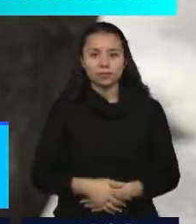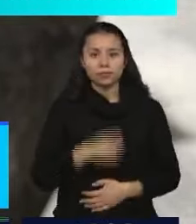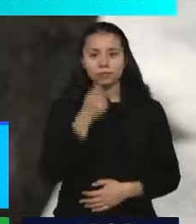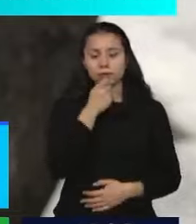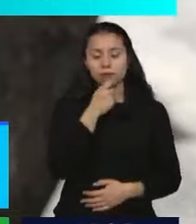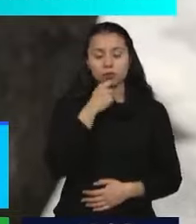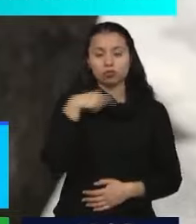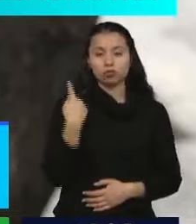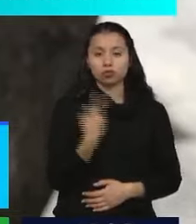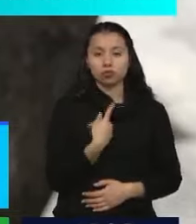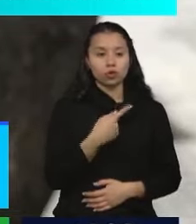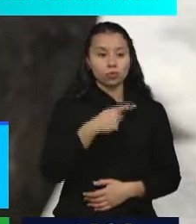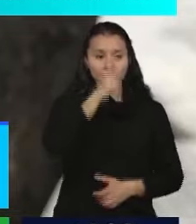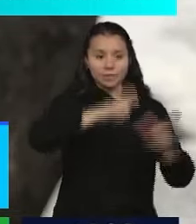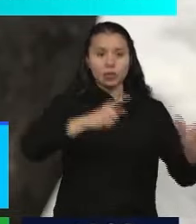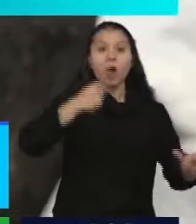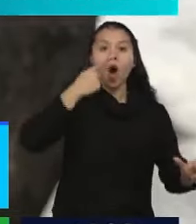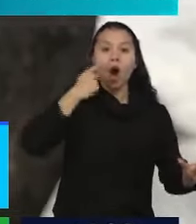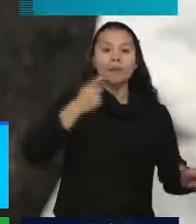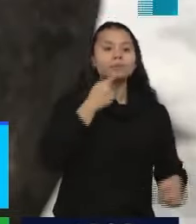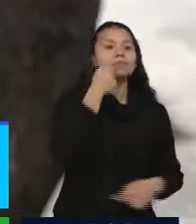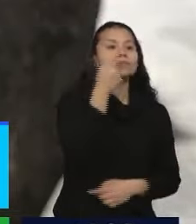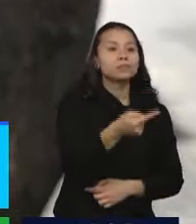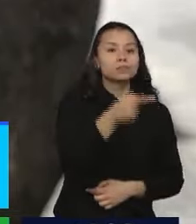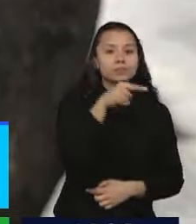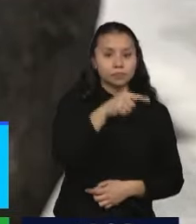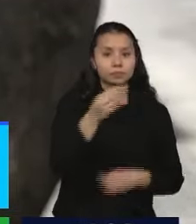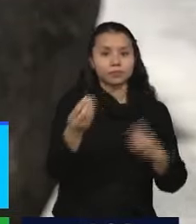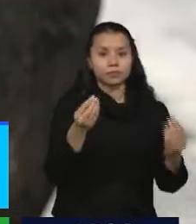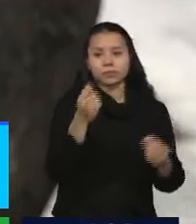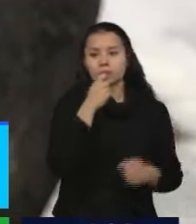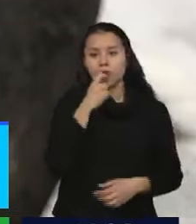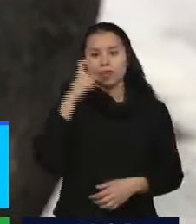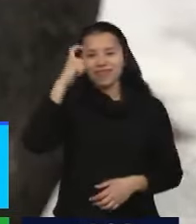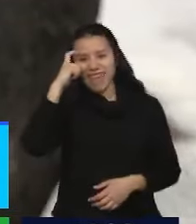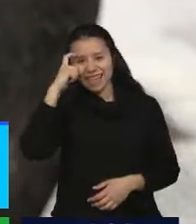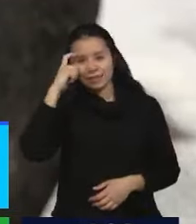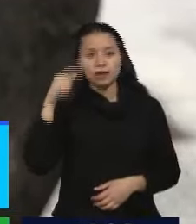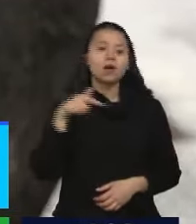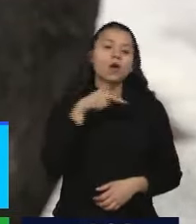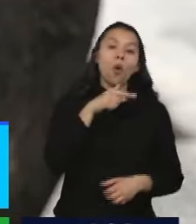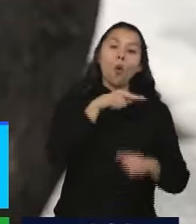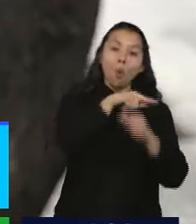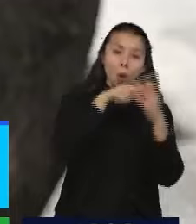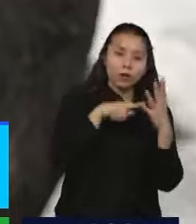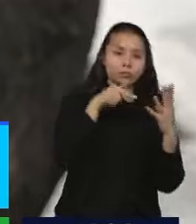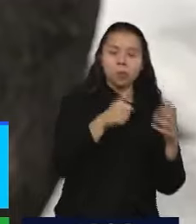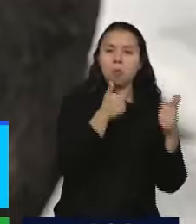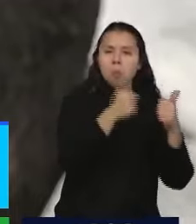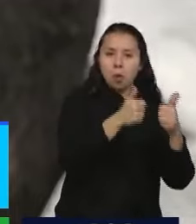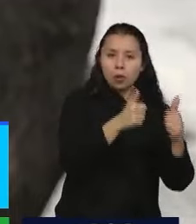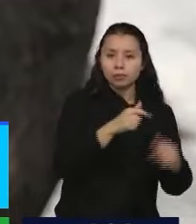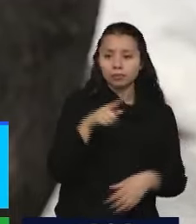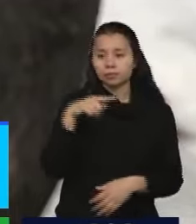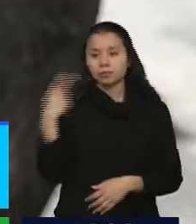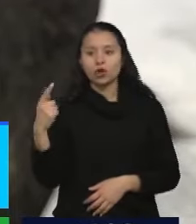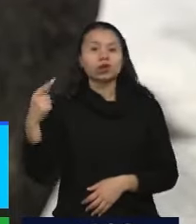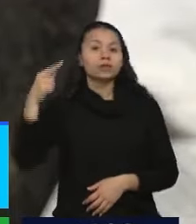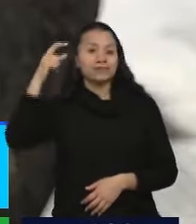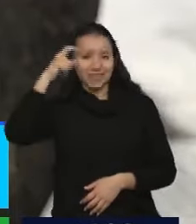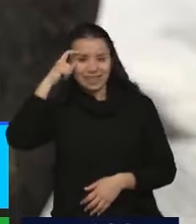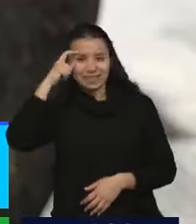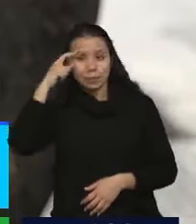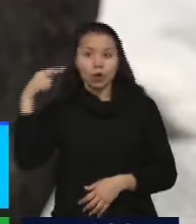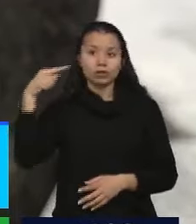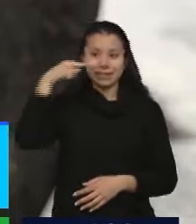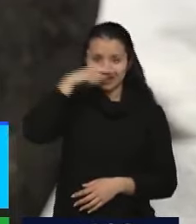que 4 de cada 10 creen que ellos van a estar mejor el año que viene, pero 5 de cada 10 que va a estar mejor la economía en general. Es decir, que hay uno que cree